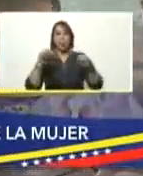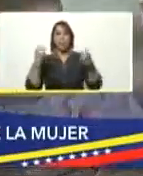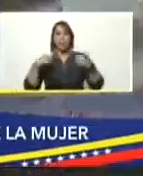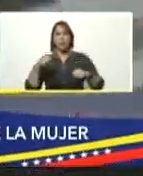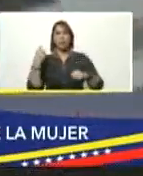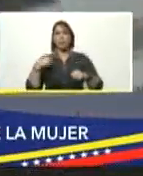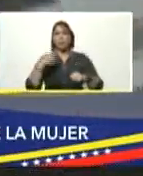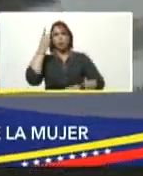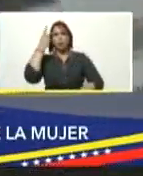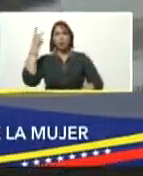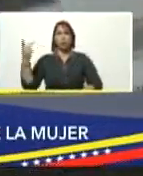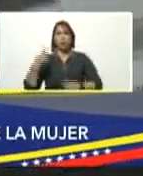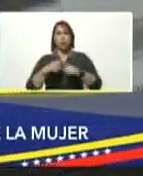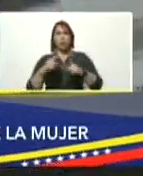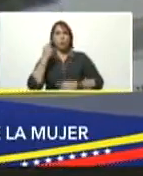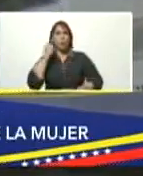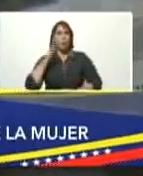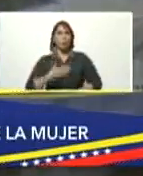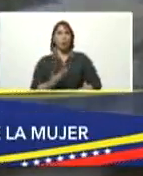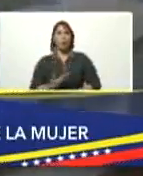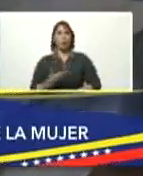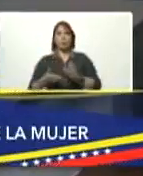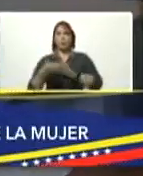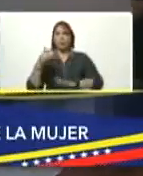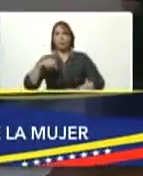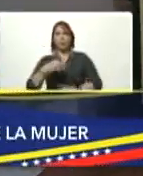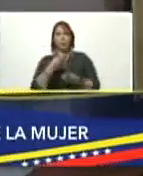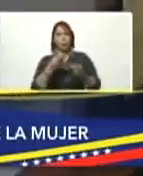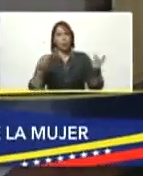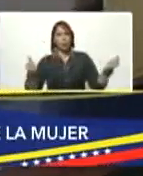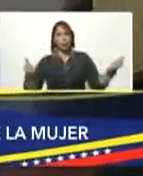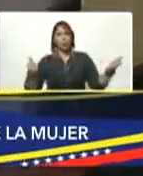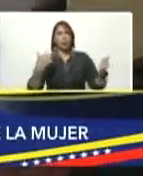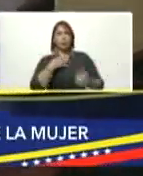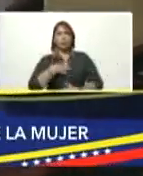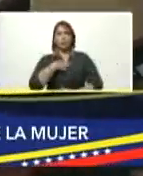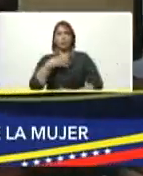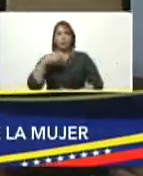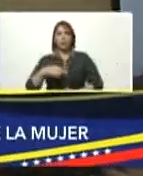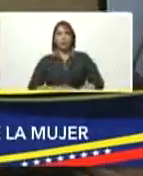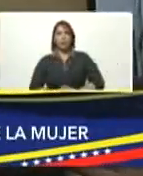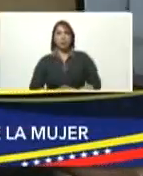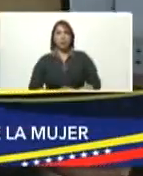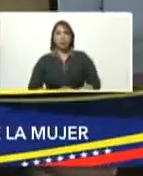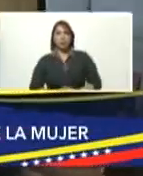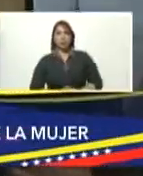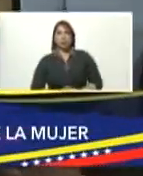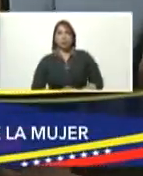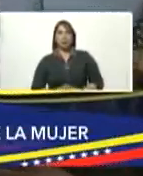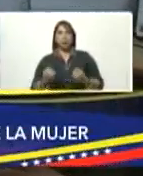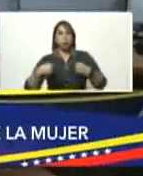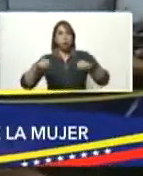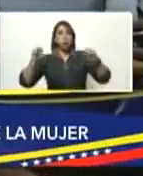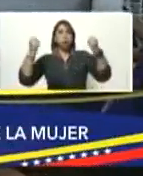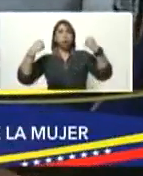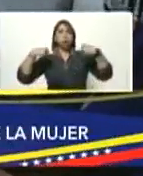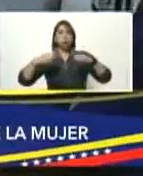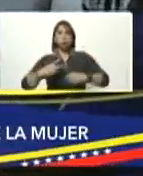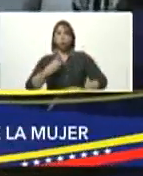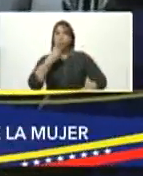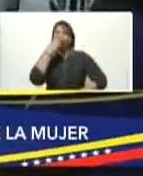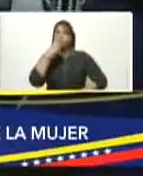tenemos psicólogas para que las mujeres puedan salir de aquí, sanar sus emociones, incluso, presidente, hasta yoga le estamos haciendo aquí a las mujeres,